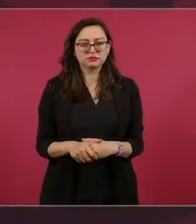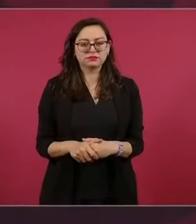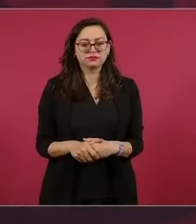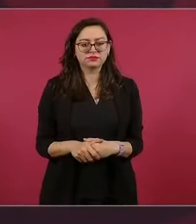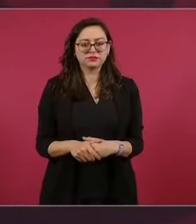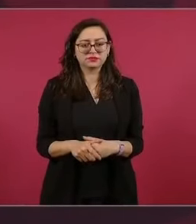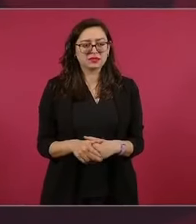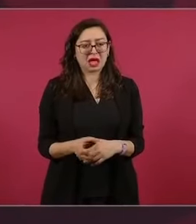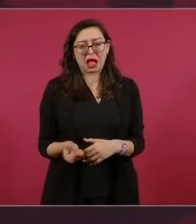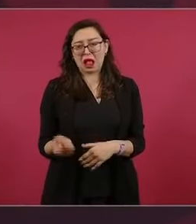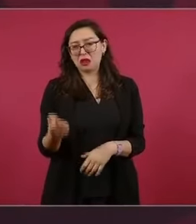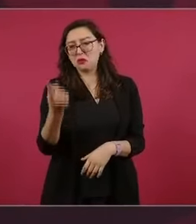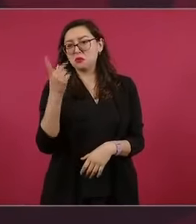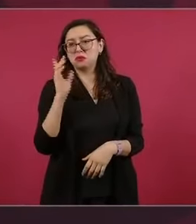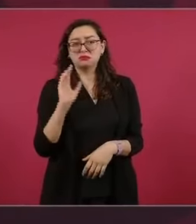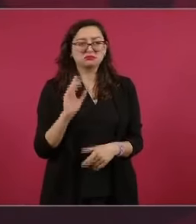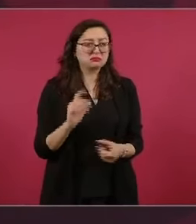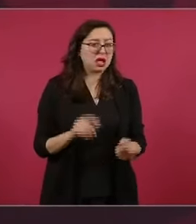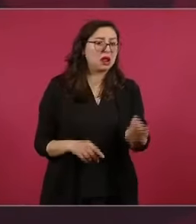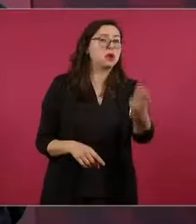Son muy pocos.